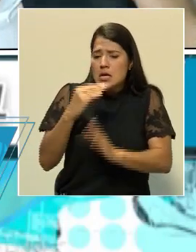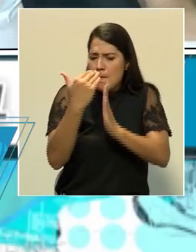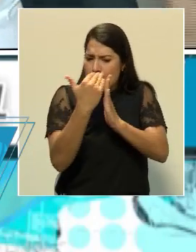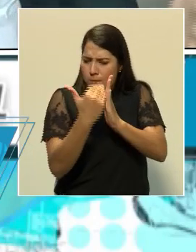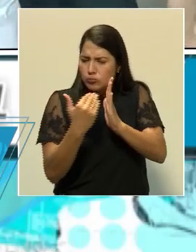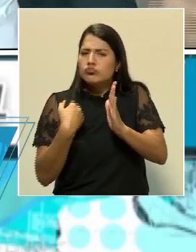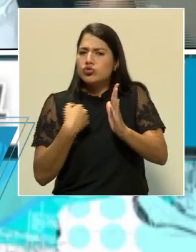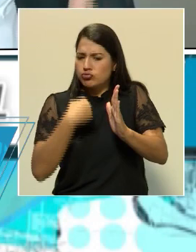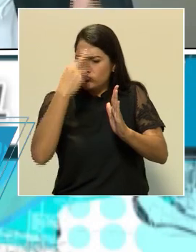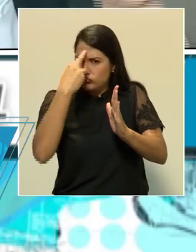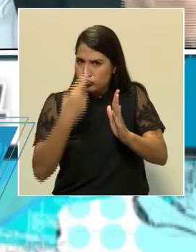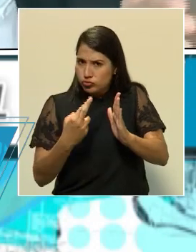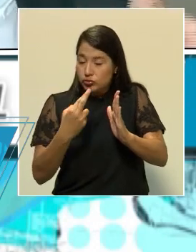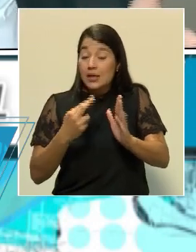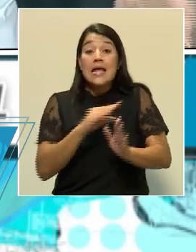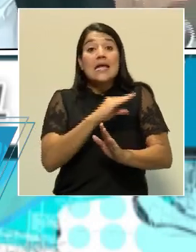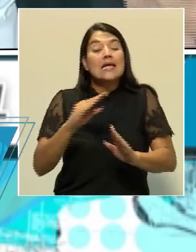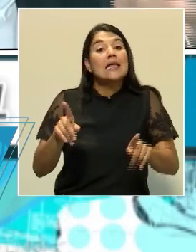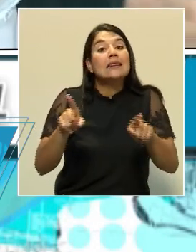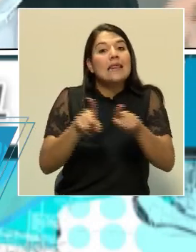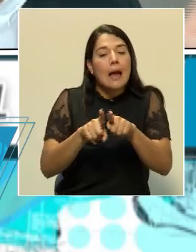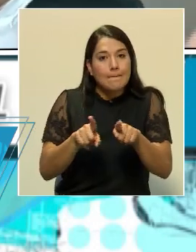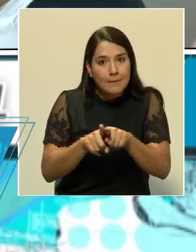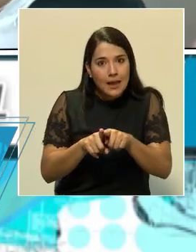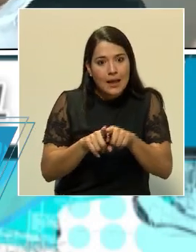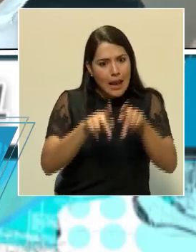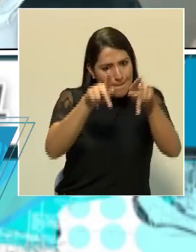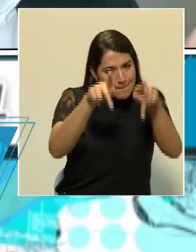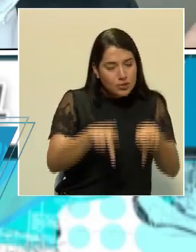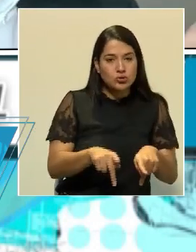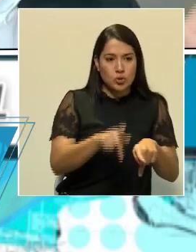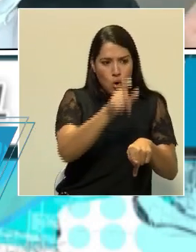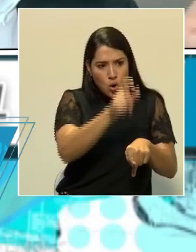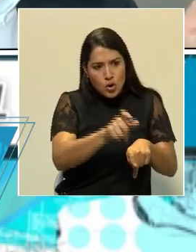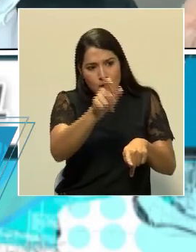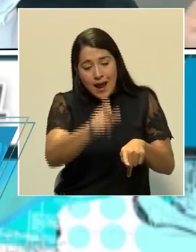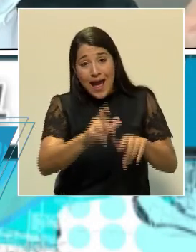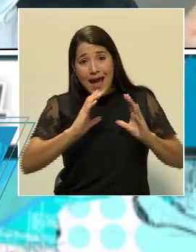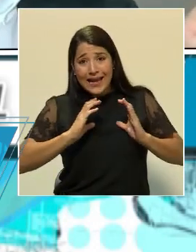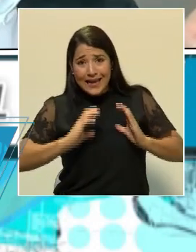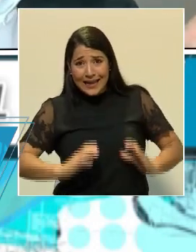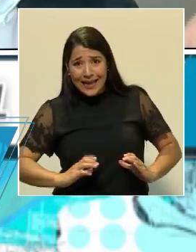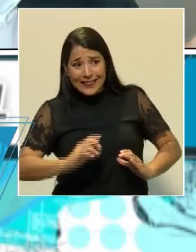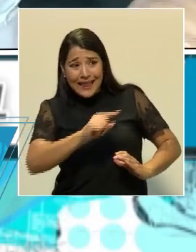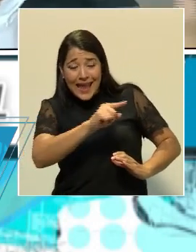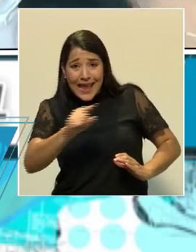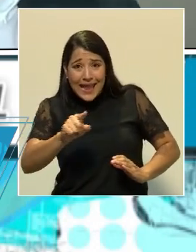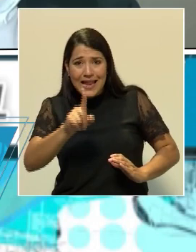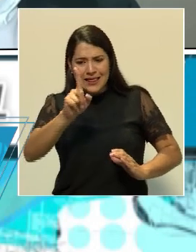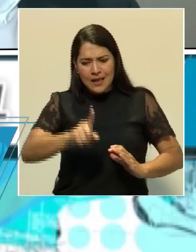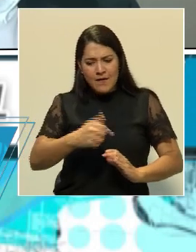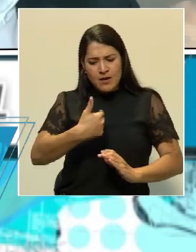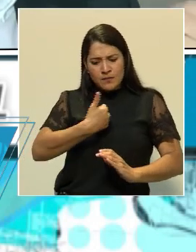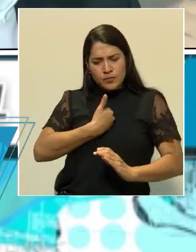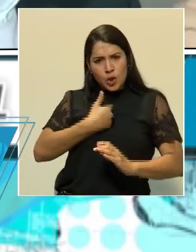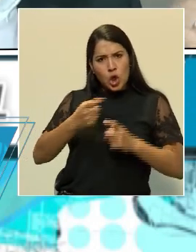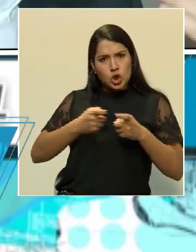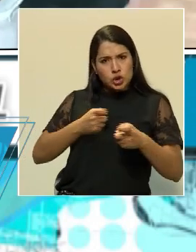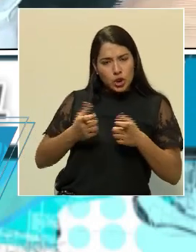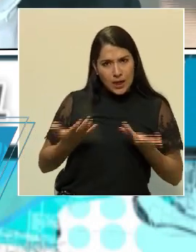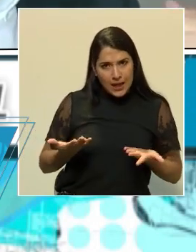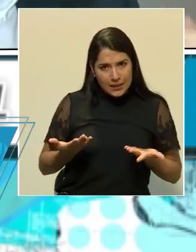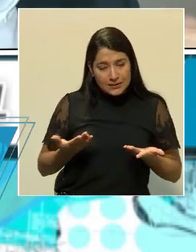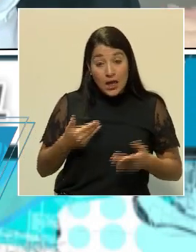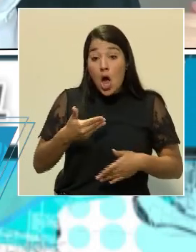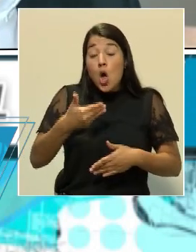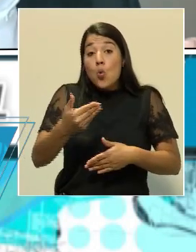protocolos. Y a lo que vamos también es que el consumidor como tal es el que debe de autorregularse. O sea, cuando